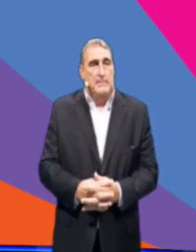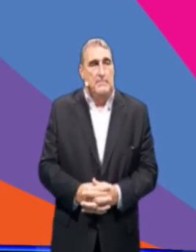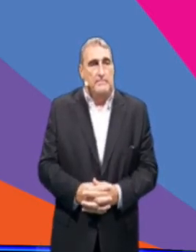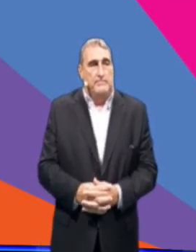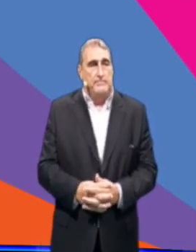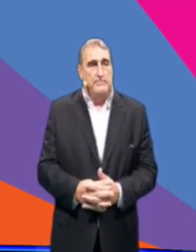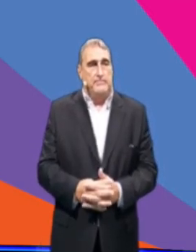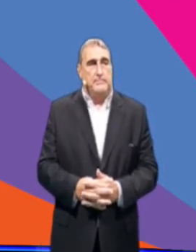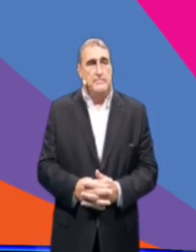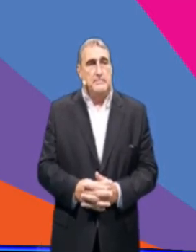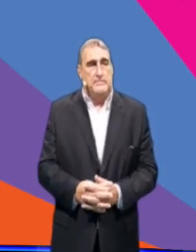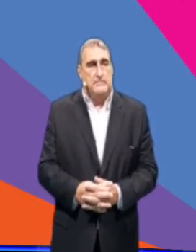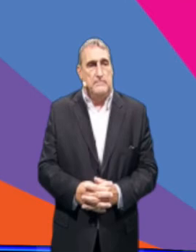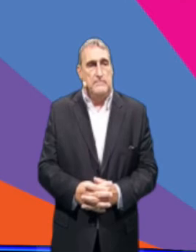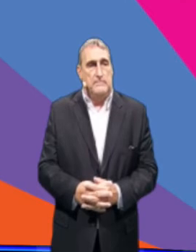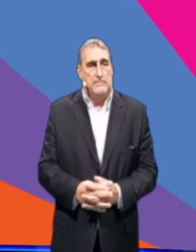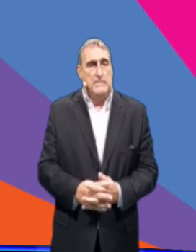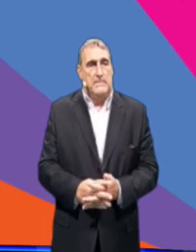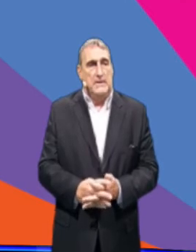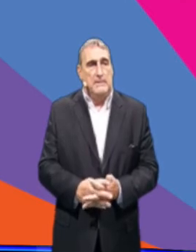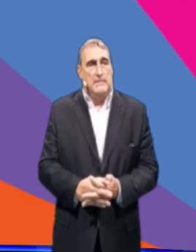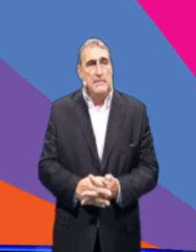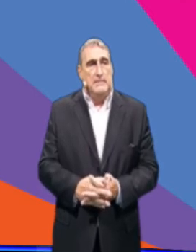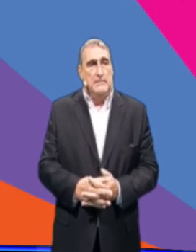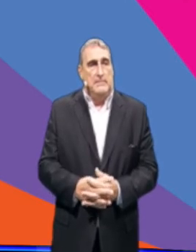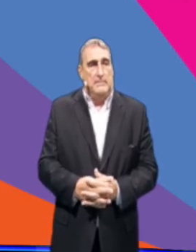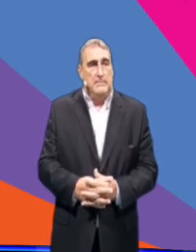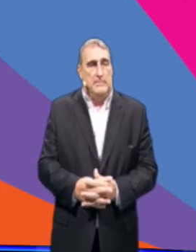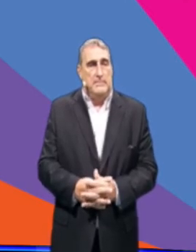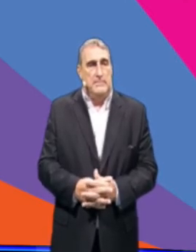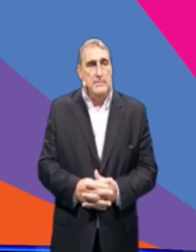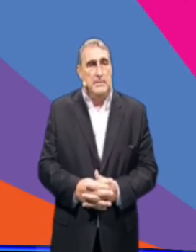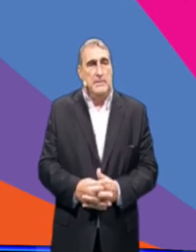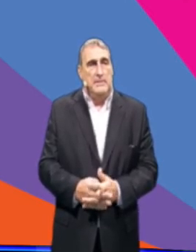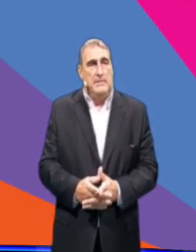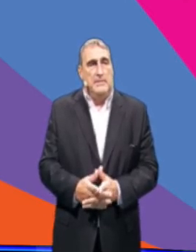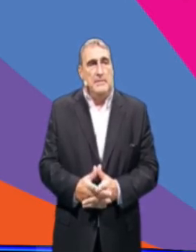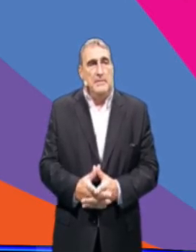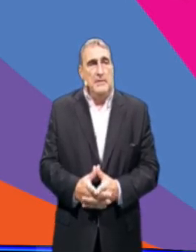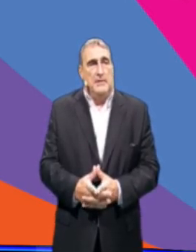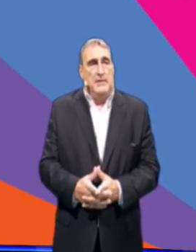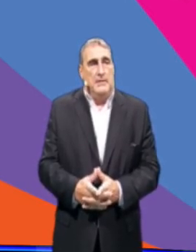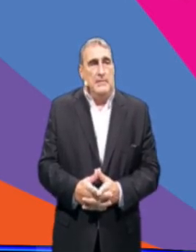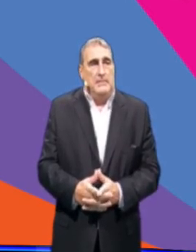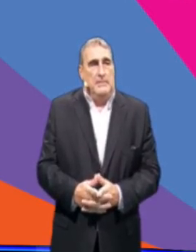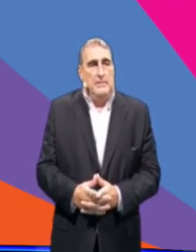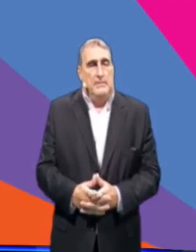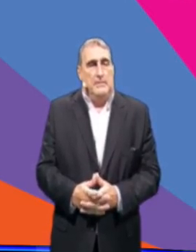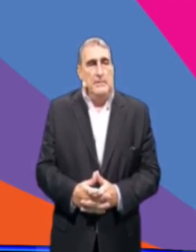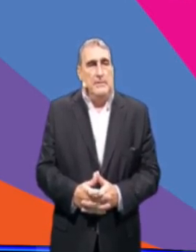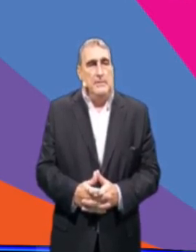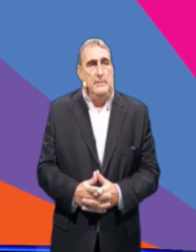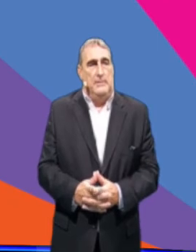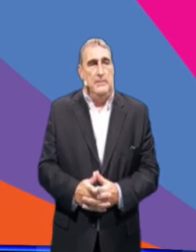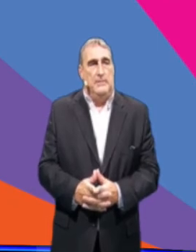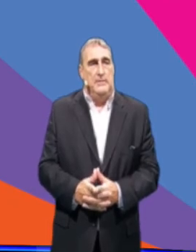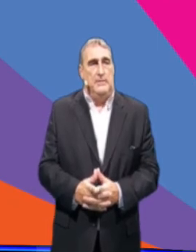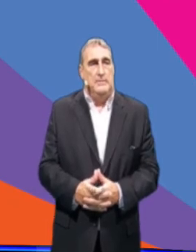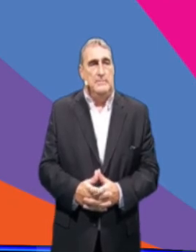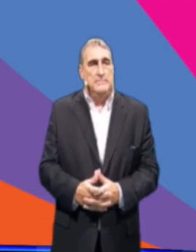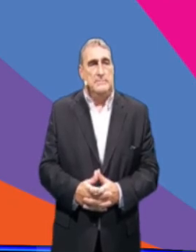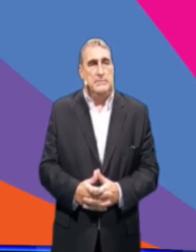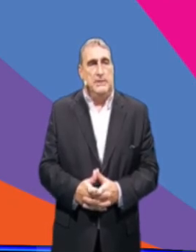Vamos a suponer que el peronismo de Perotti con el peronismo de Rossi se enfrenten en una